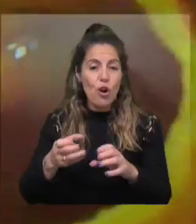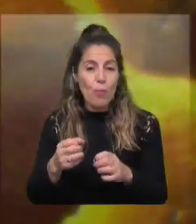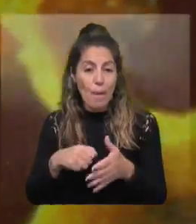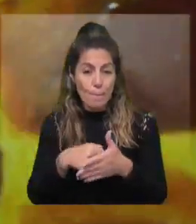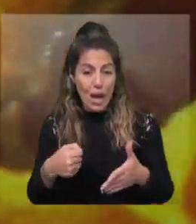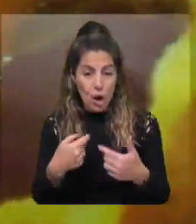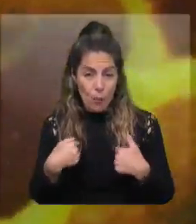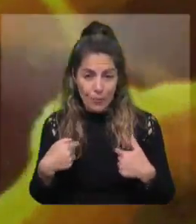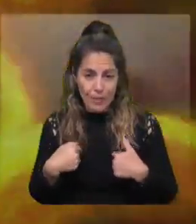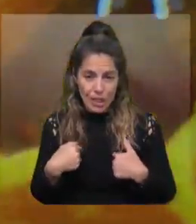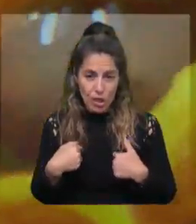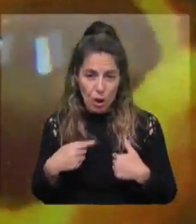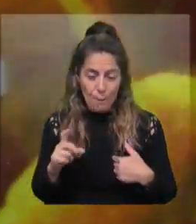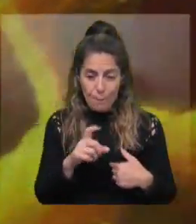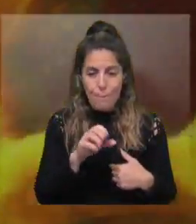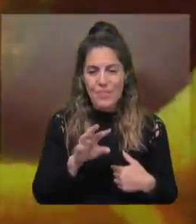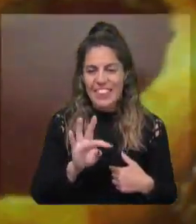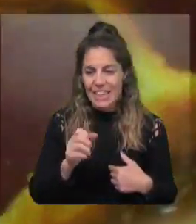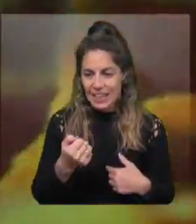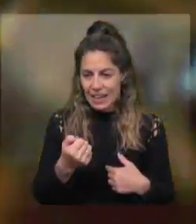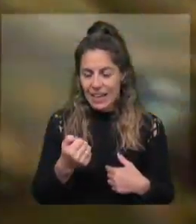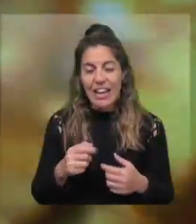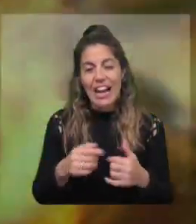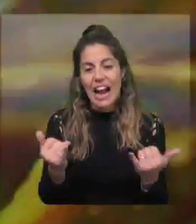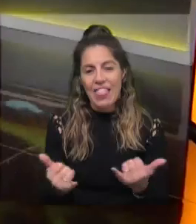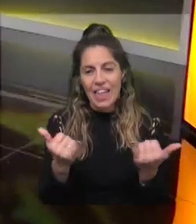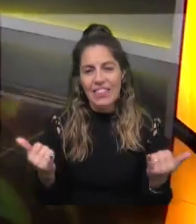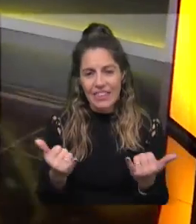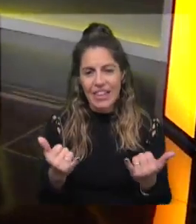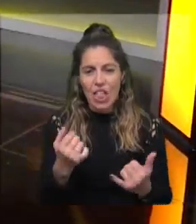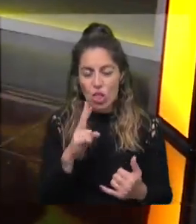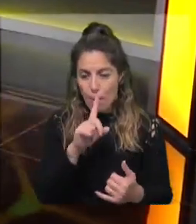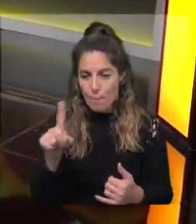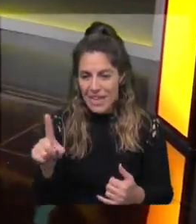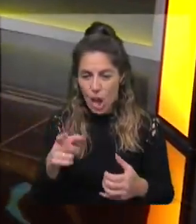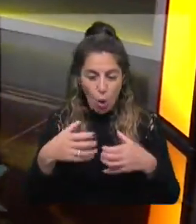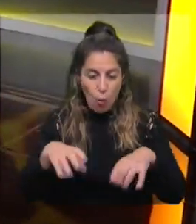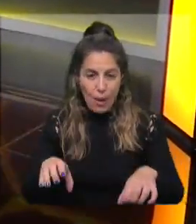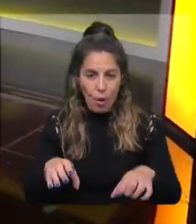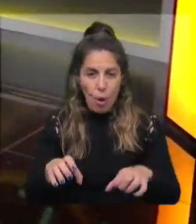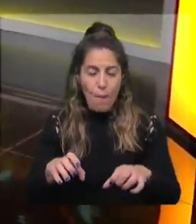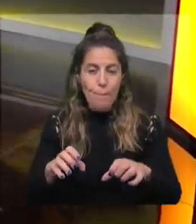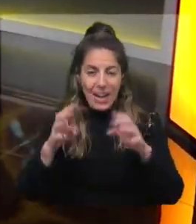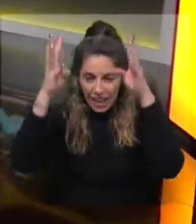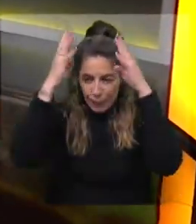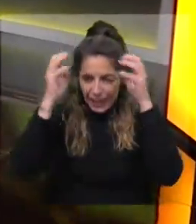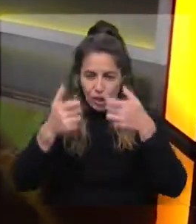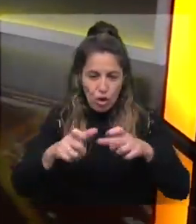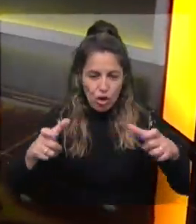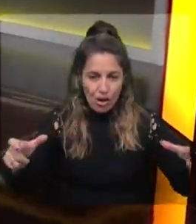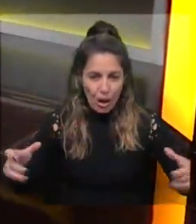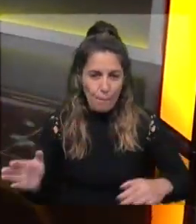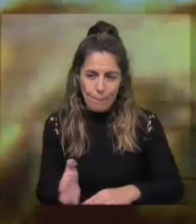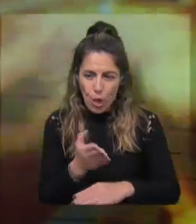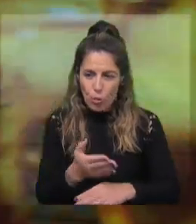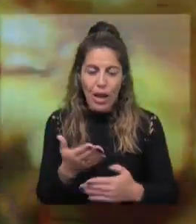personal que se llama Espermateca. Así que cada día pongo unos 2.000 huevos para que mi reino siga creciendo y produciendo.